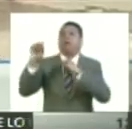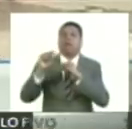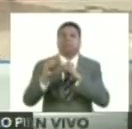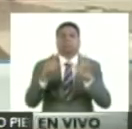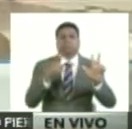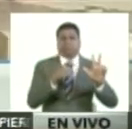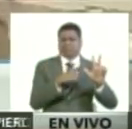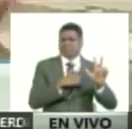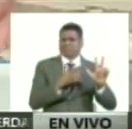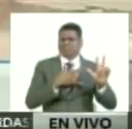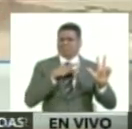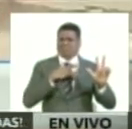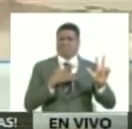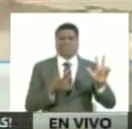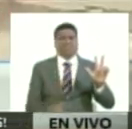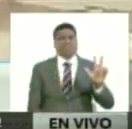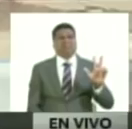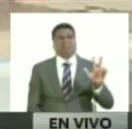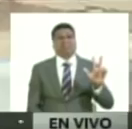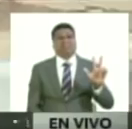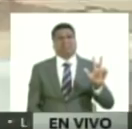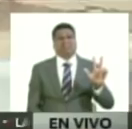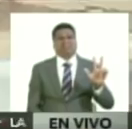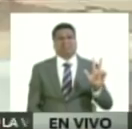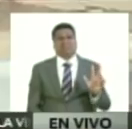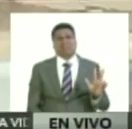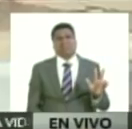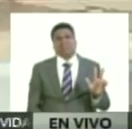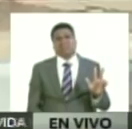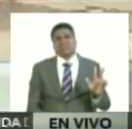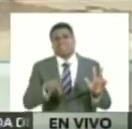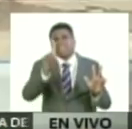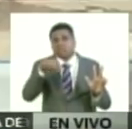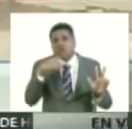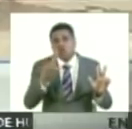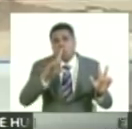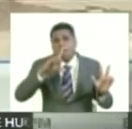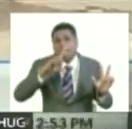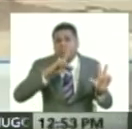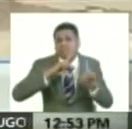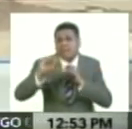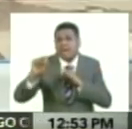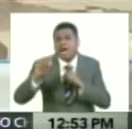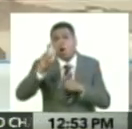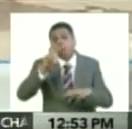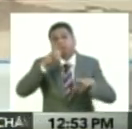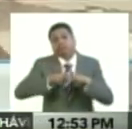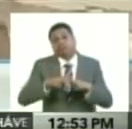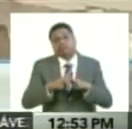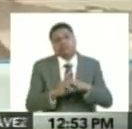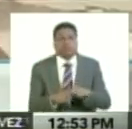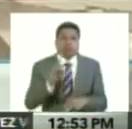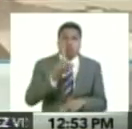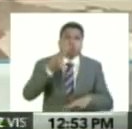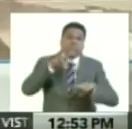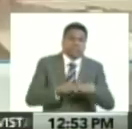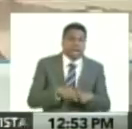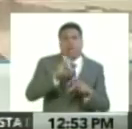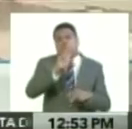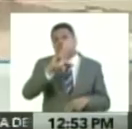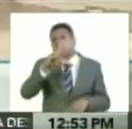Entonces, ¿en qué posición anatómica, hablando en forma metafórica, se encuentran? Si no están sentados ni están parados, ¿en